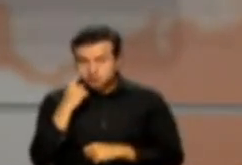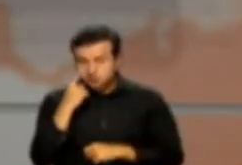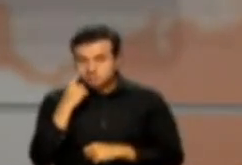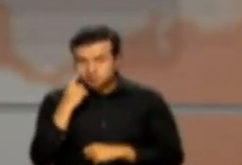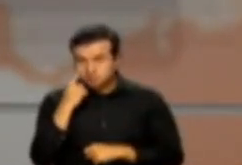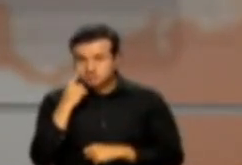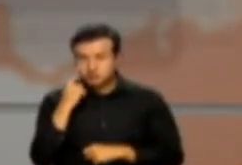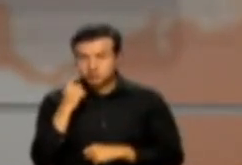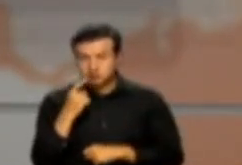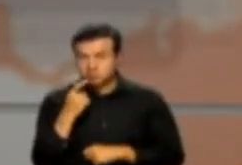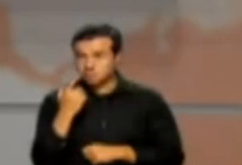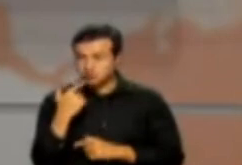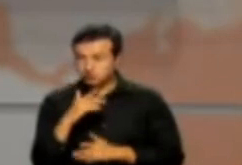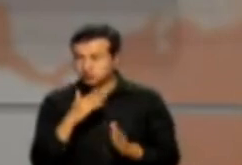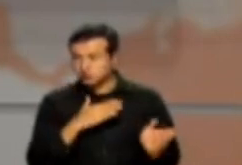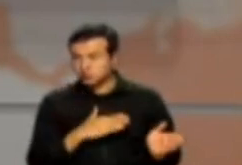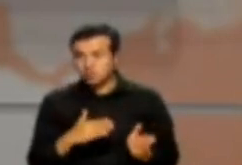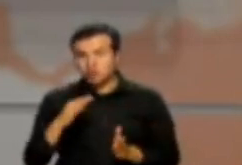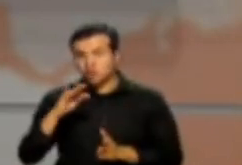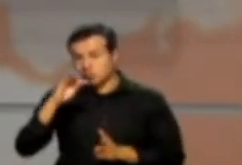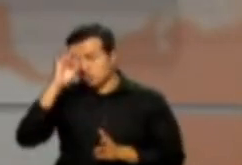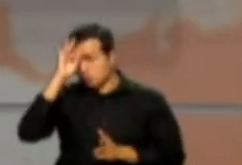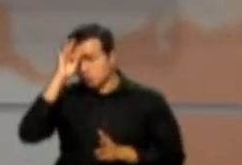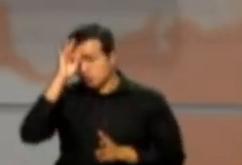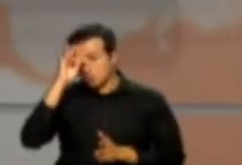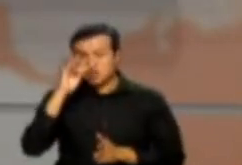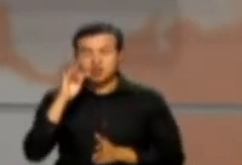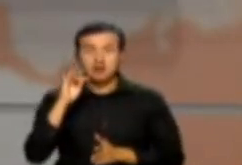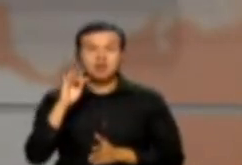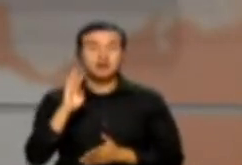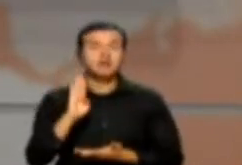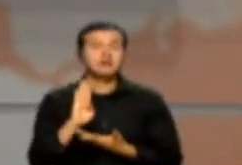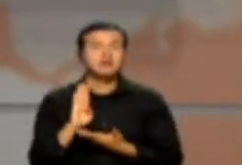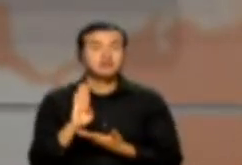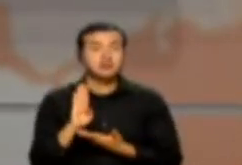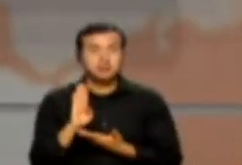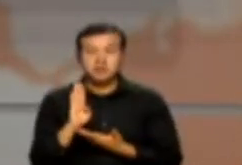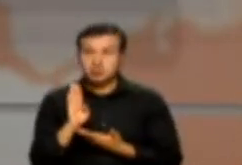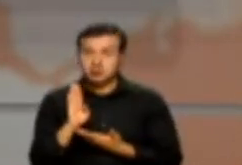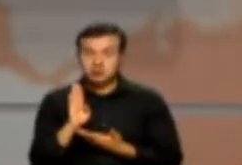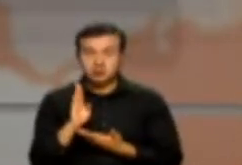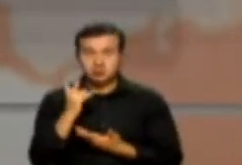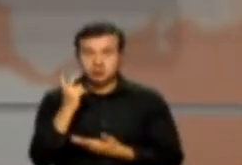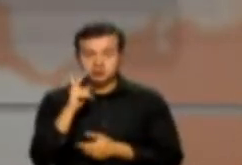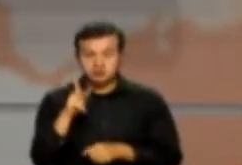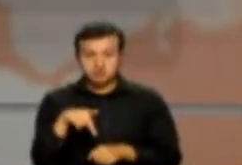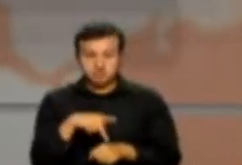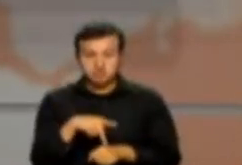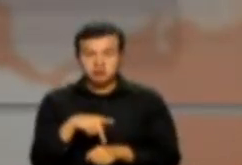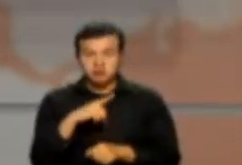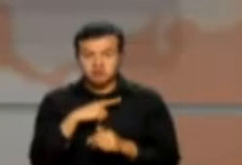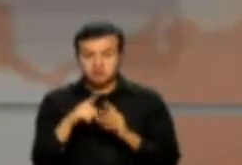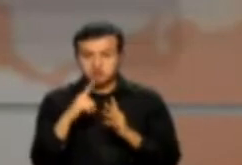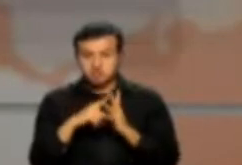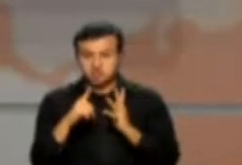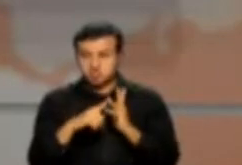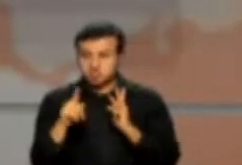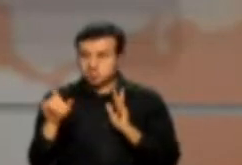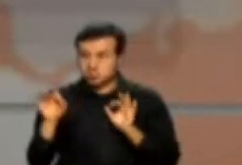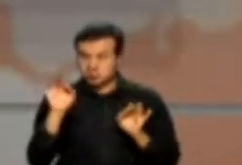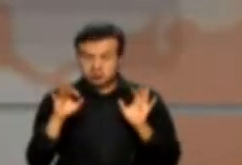este tipo de trasplantes es así que el hospital carlos andrade marín me envió a 12 profesionales de diferentes especialidades